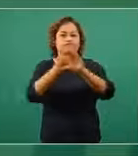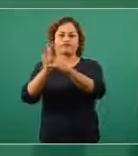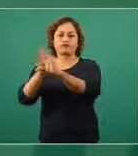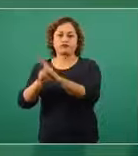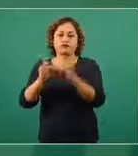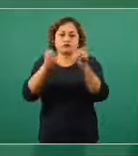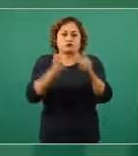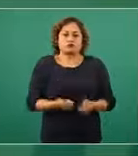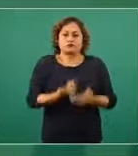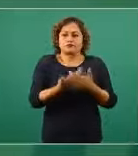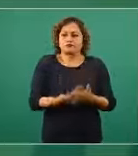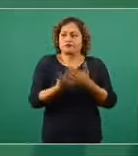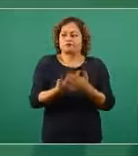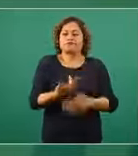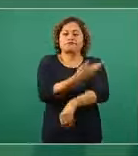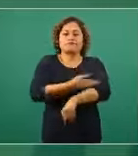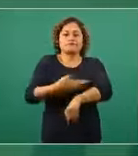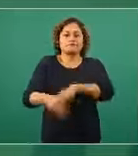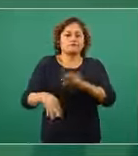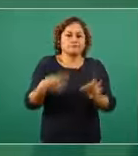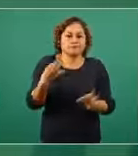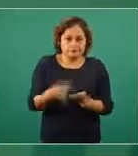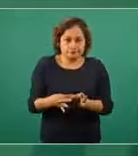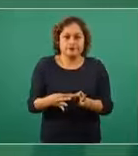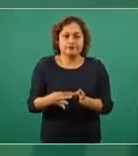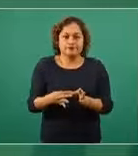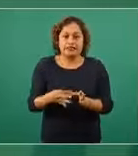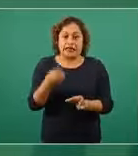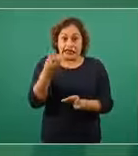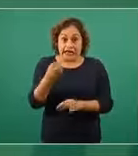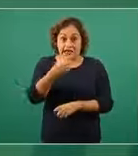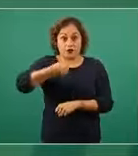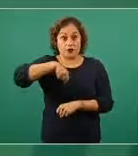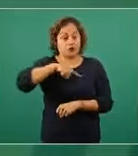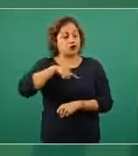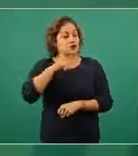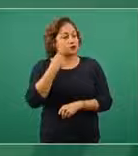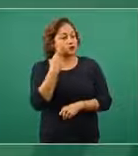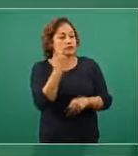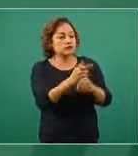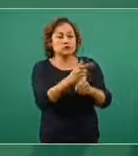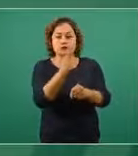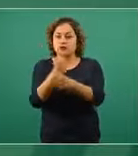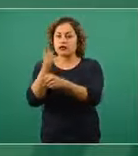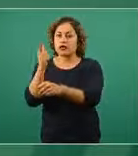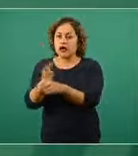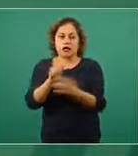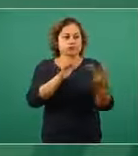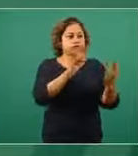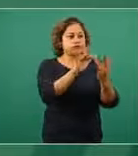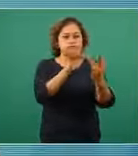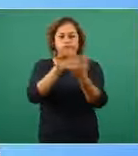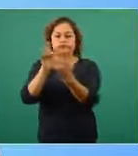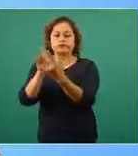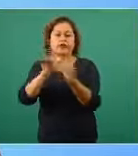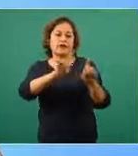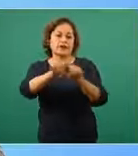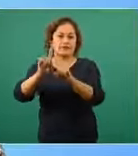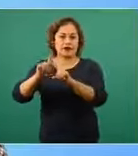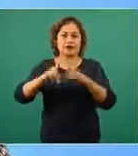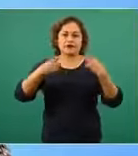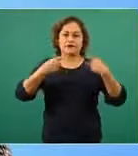migratorio. Entonces, de ahí captamos la información y articulamos acciones con las autoridades estatales. Yo les comentaba que la